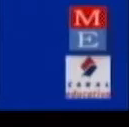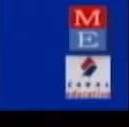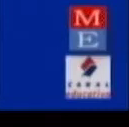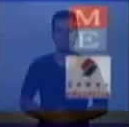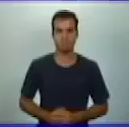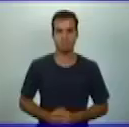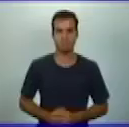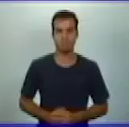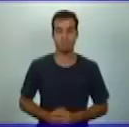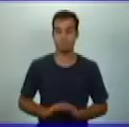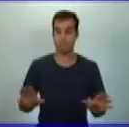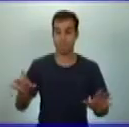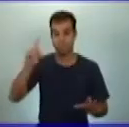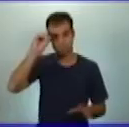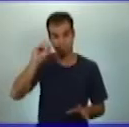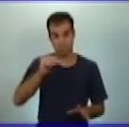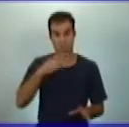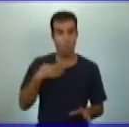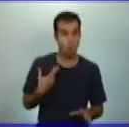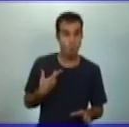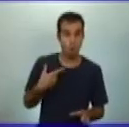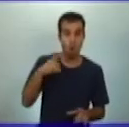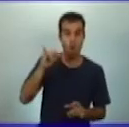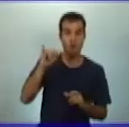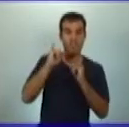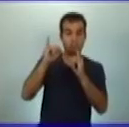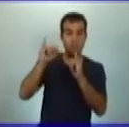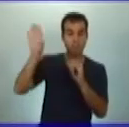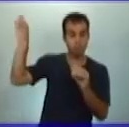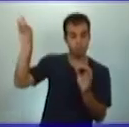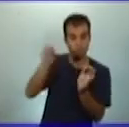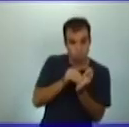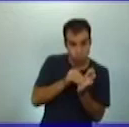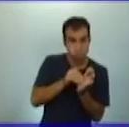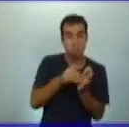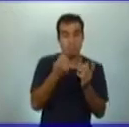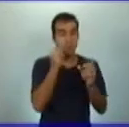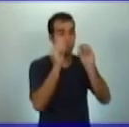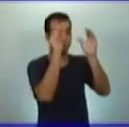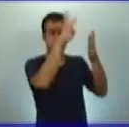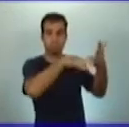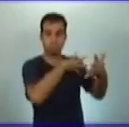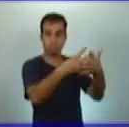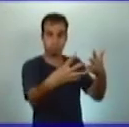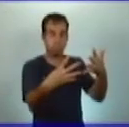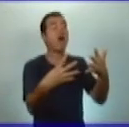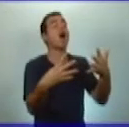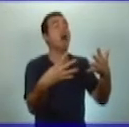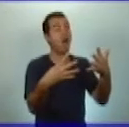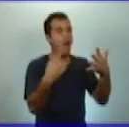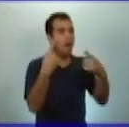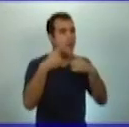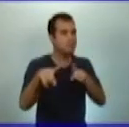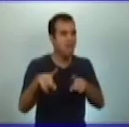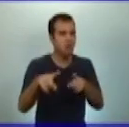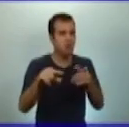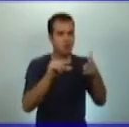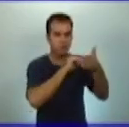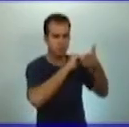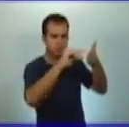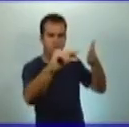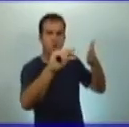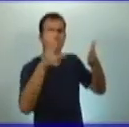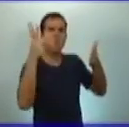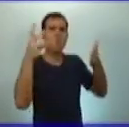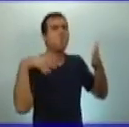Ya sabemos cómo extraer la información del grupo de una distribución electrónica, pero ¿en qué periodo se encontrará